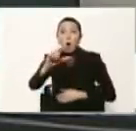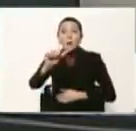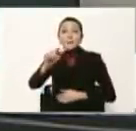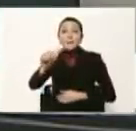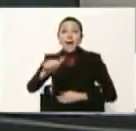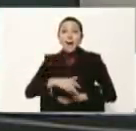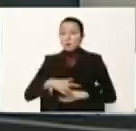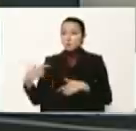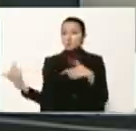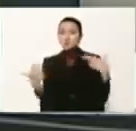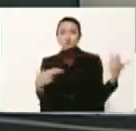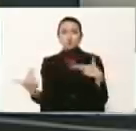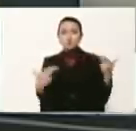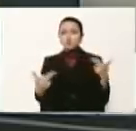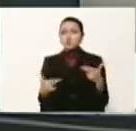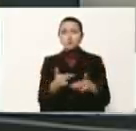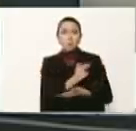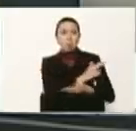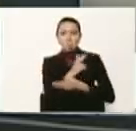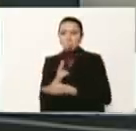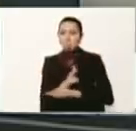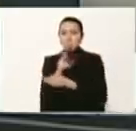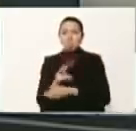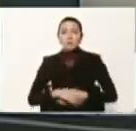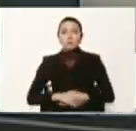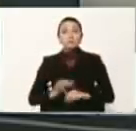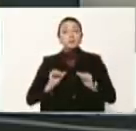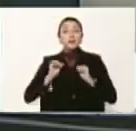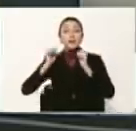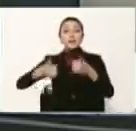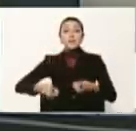exhibieron armamento e iniciaron